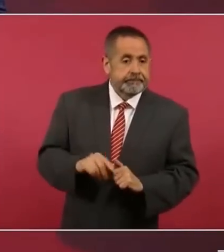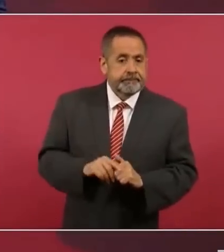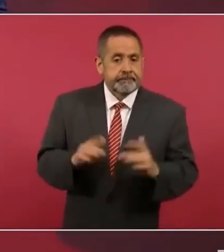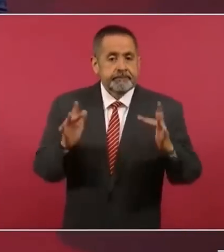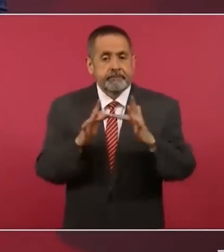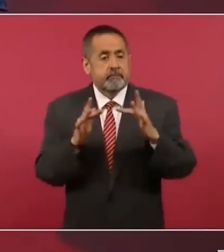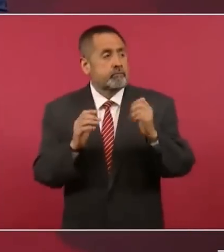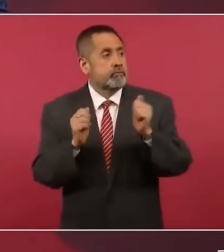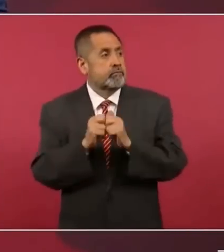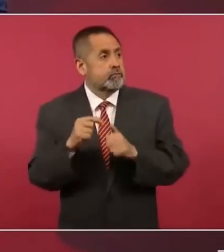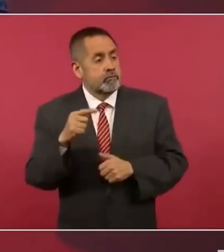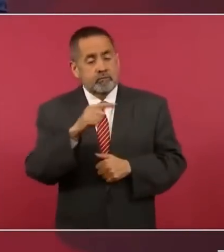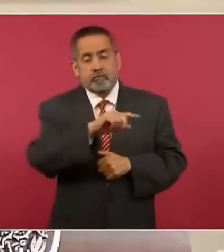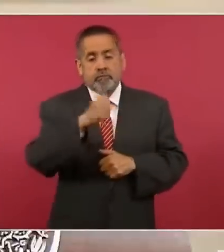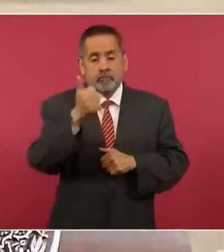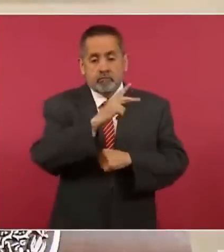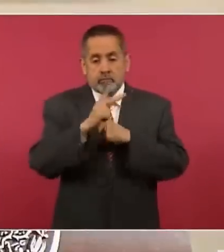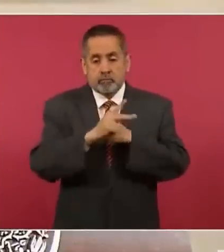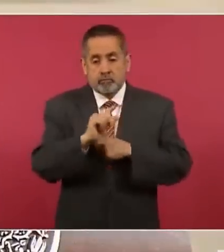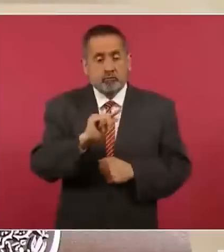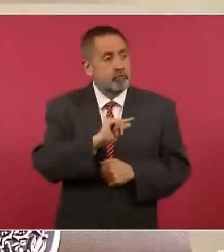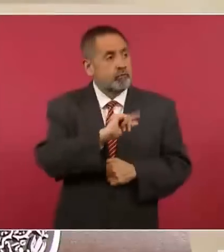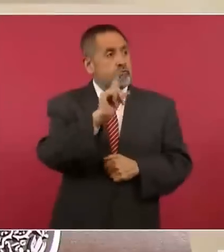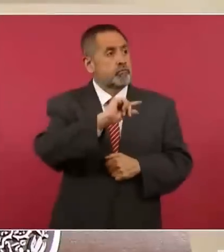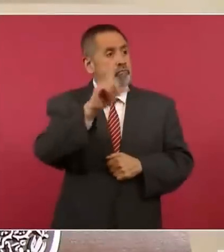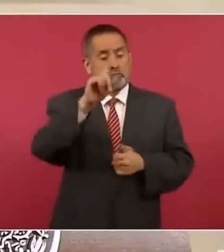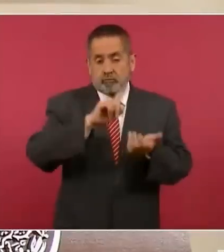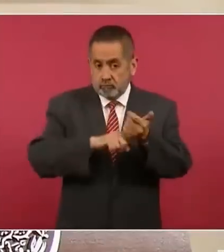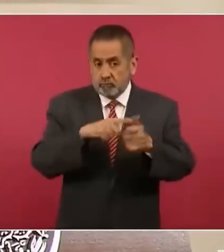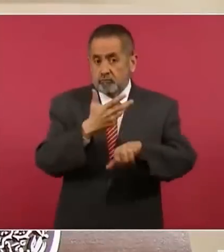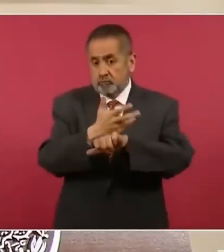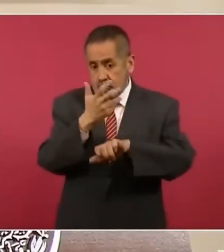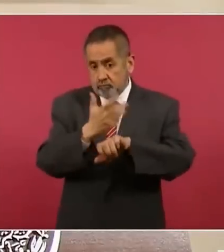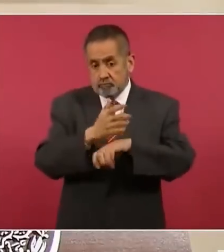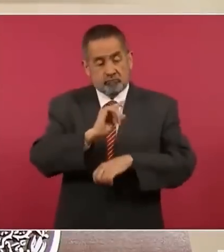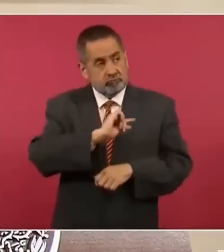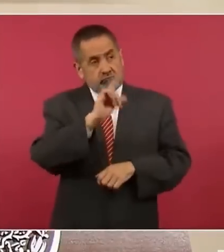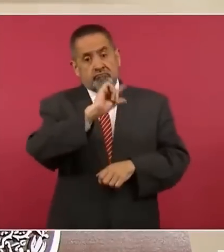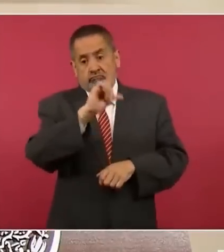Con altos funcionarios del gobierno estadounidense.